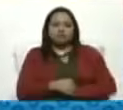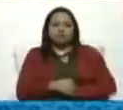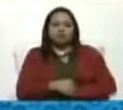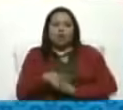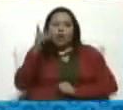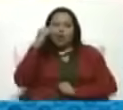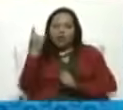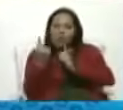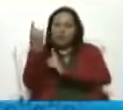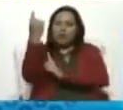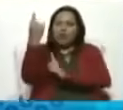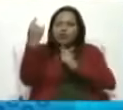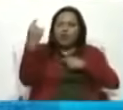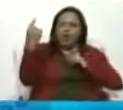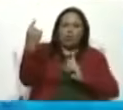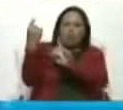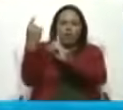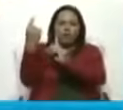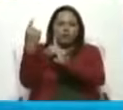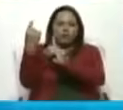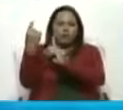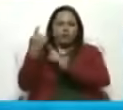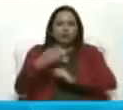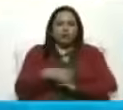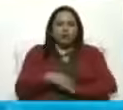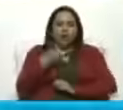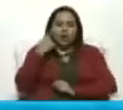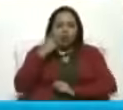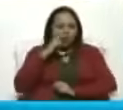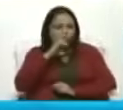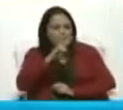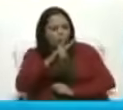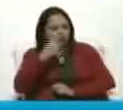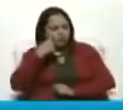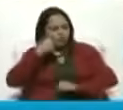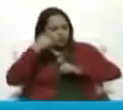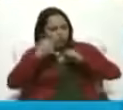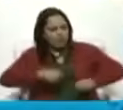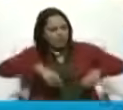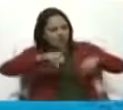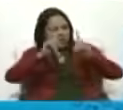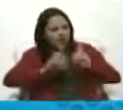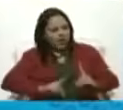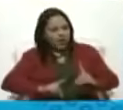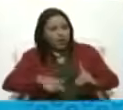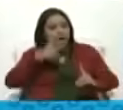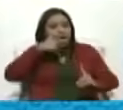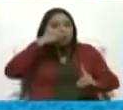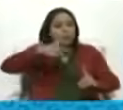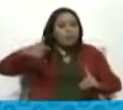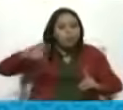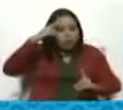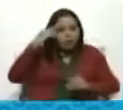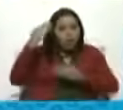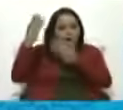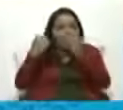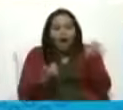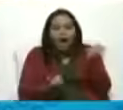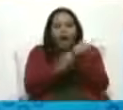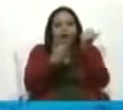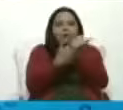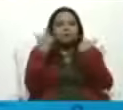Goliat. Y Saúl lo vio tan decidido que el pueblo de Dios apoyó a David.